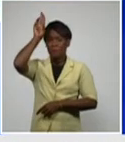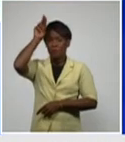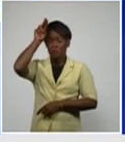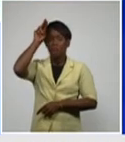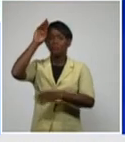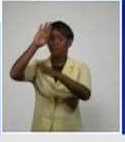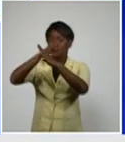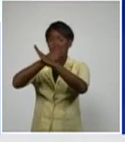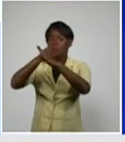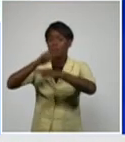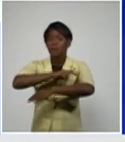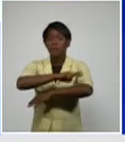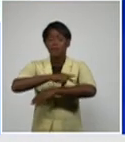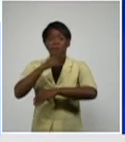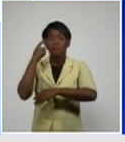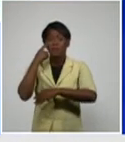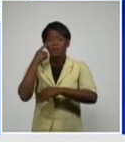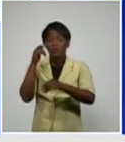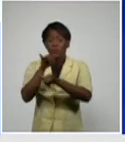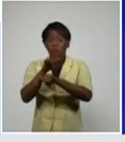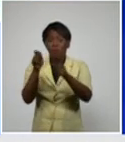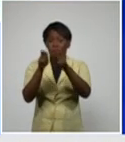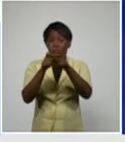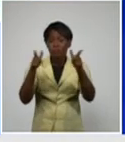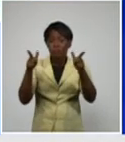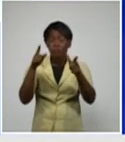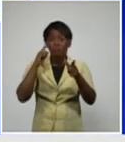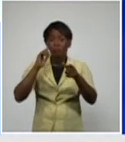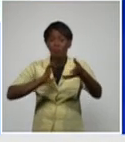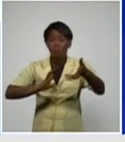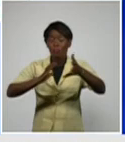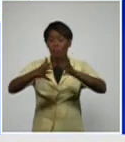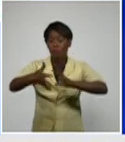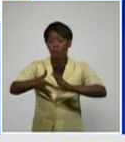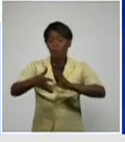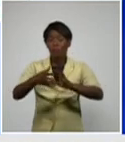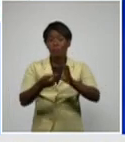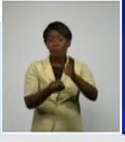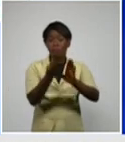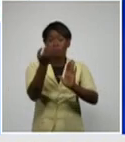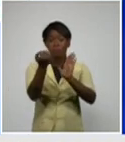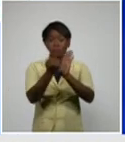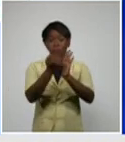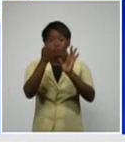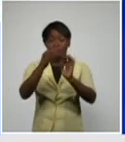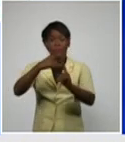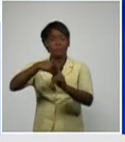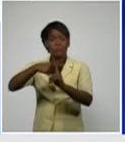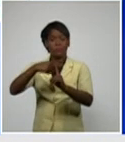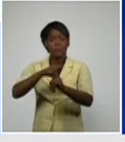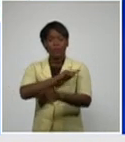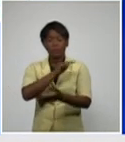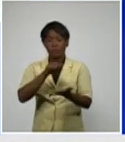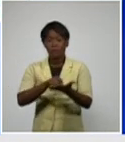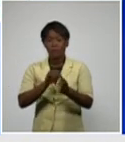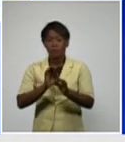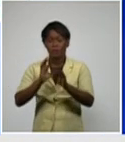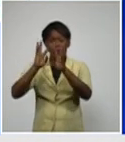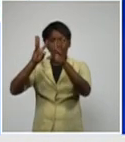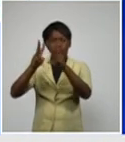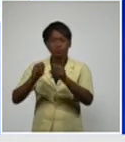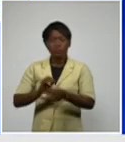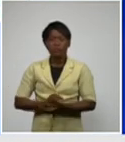los países que tienen más millones de casos confirmados hasta el momento. Esta es la